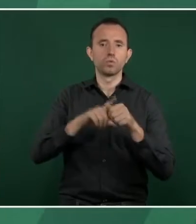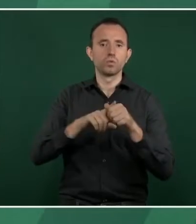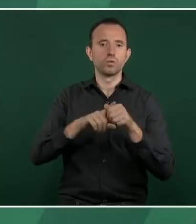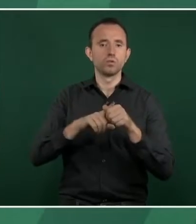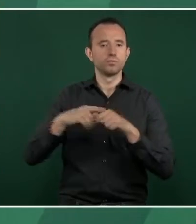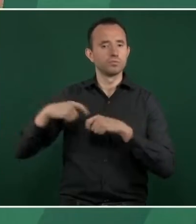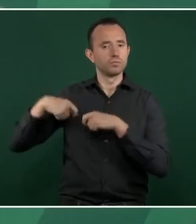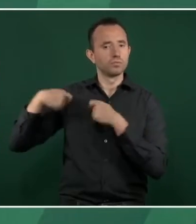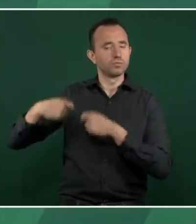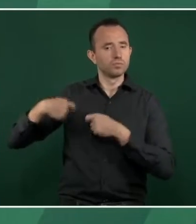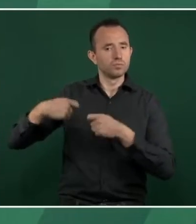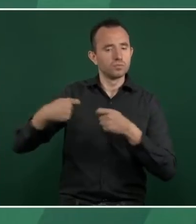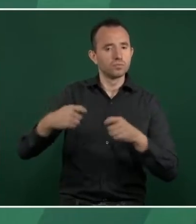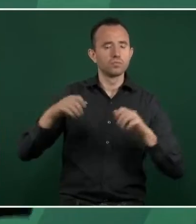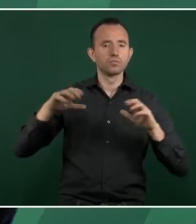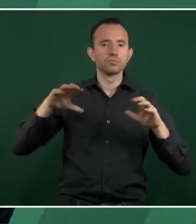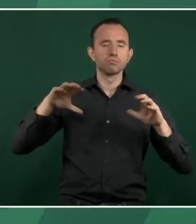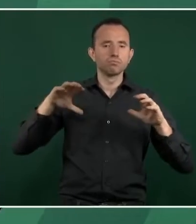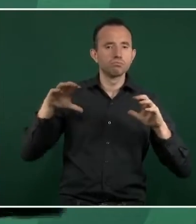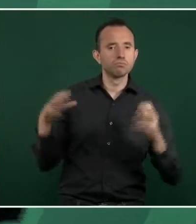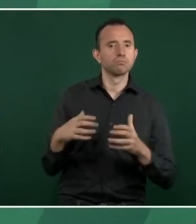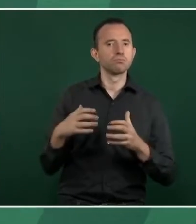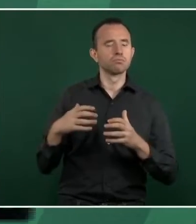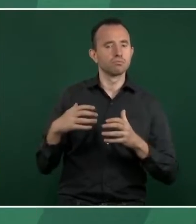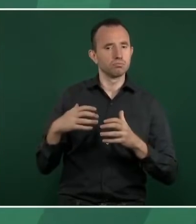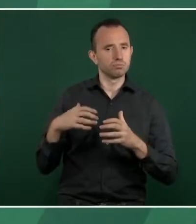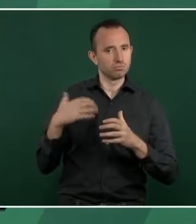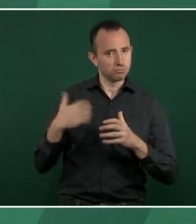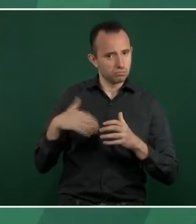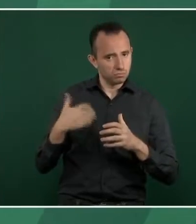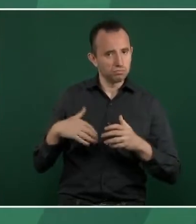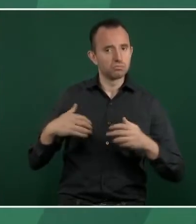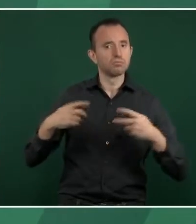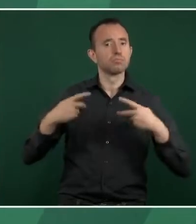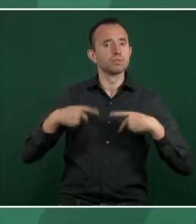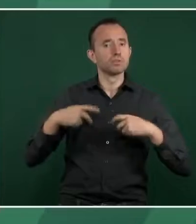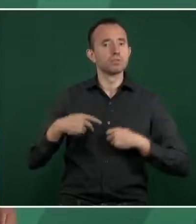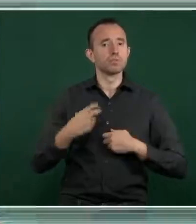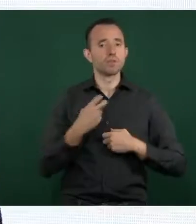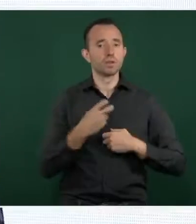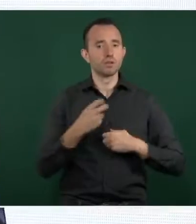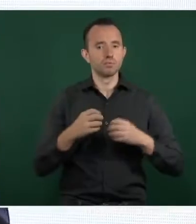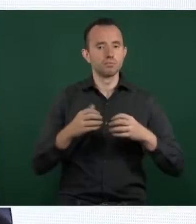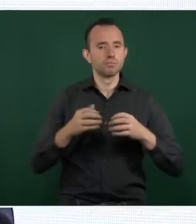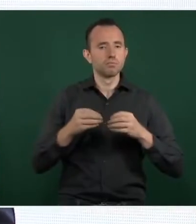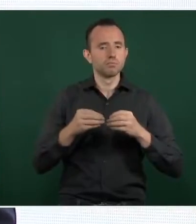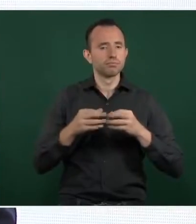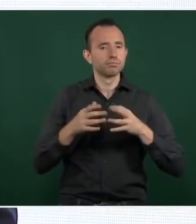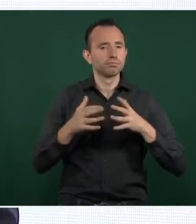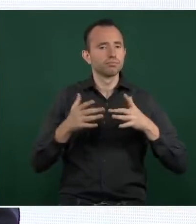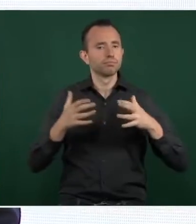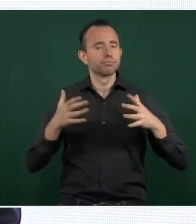Y de ahí dimana de nuestro pueblo el que tengamos valores